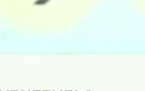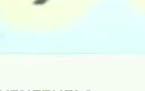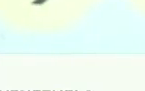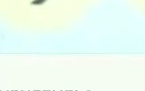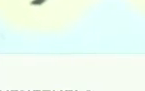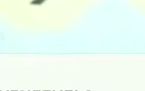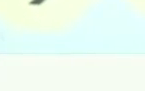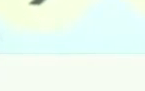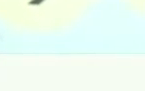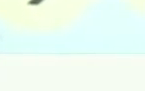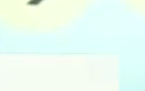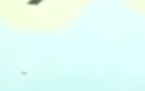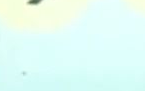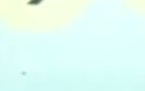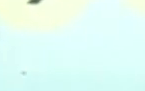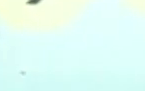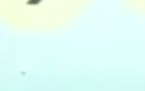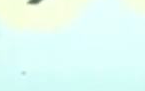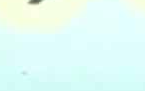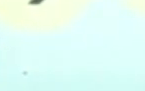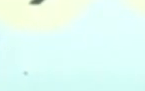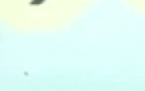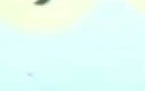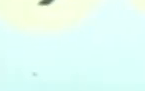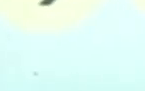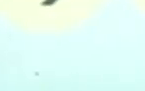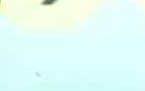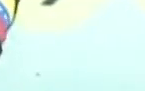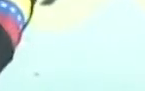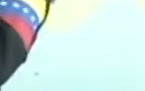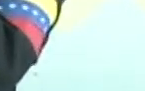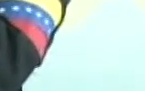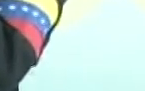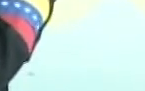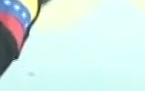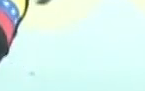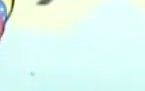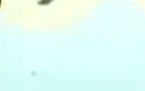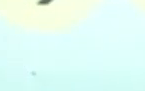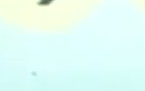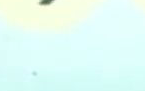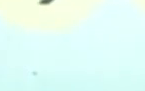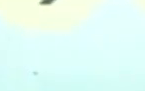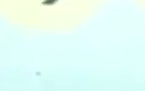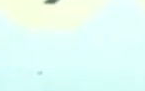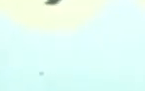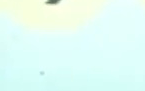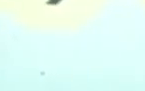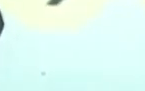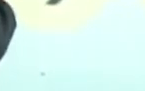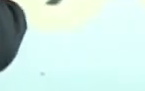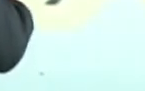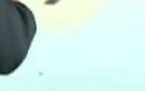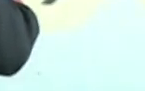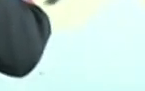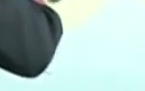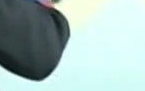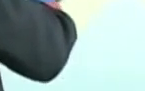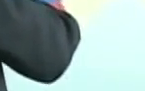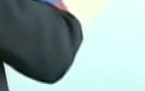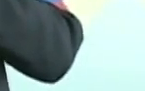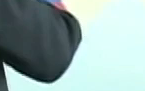que la banca los había engañado. Nadie asumía responsabilidad ninguna, y Hugo Chávez la asumió